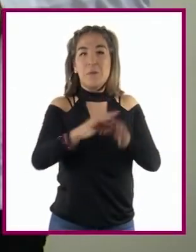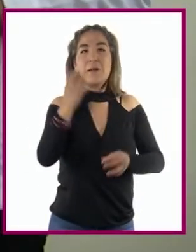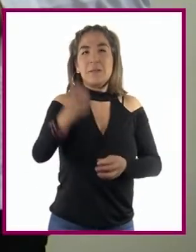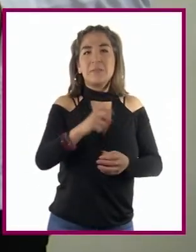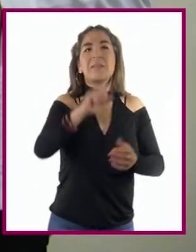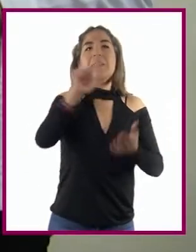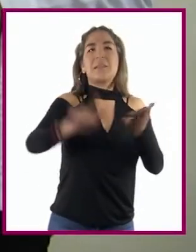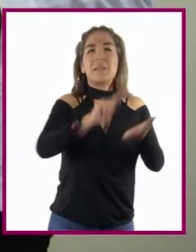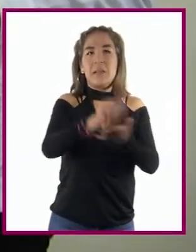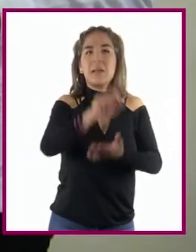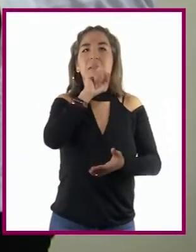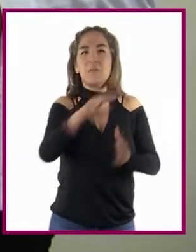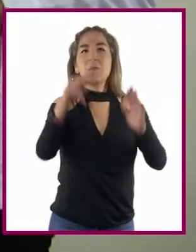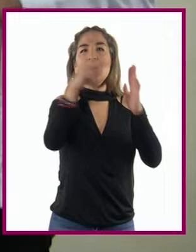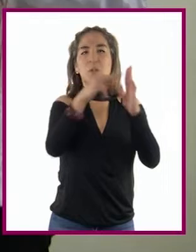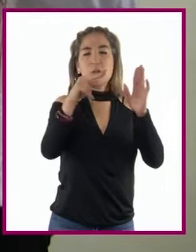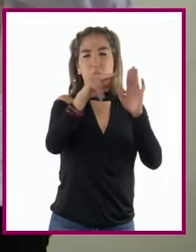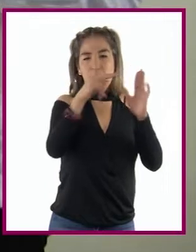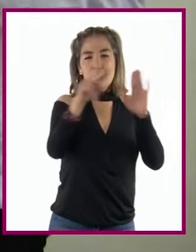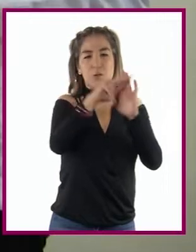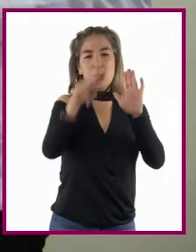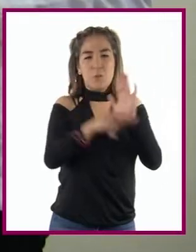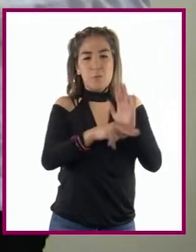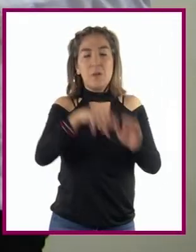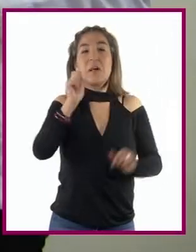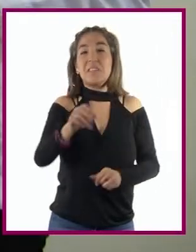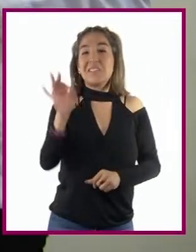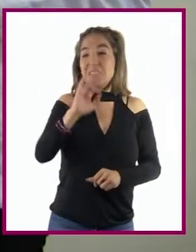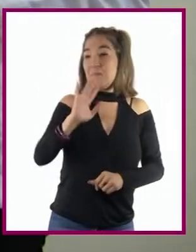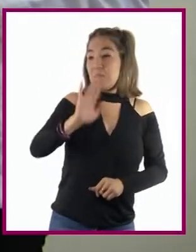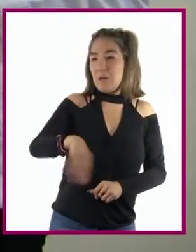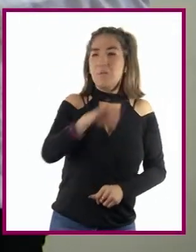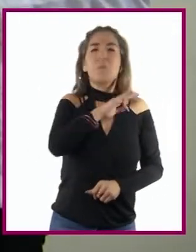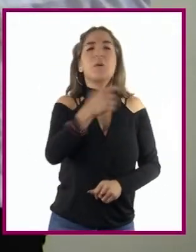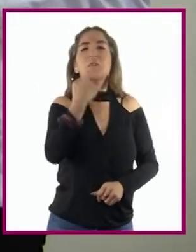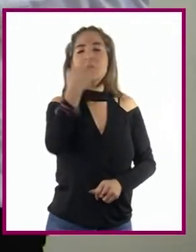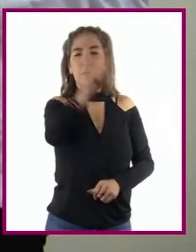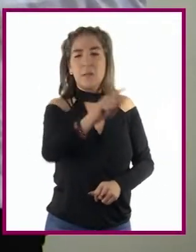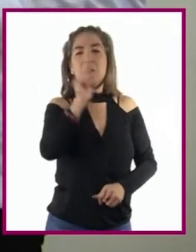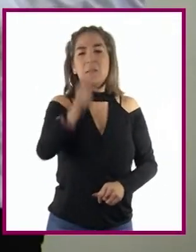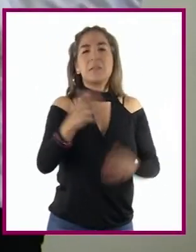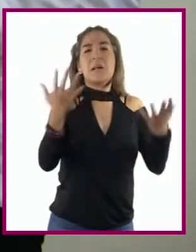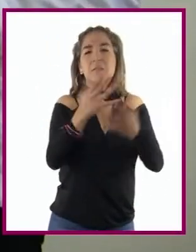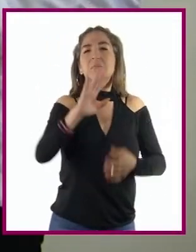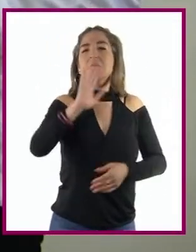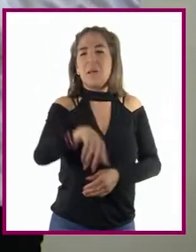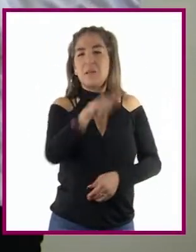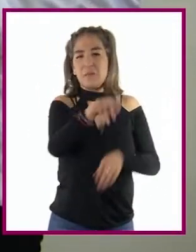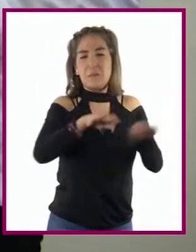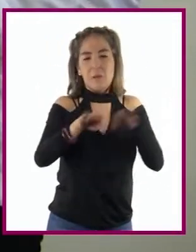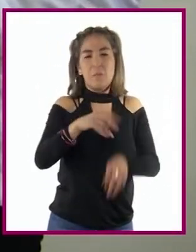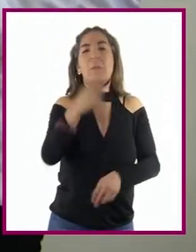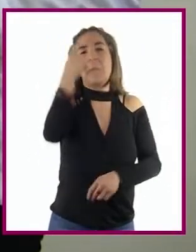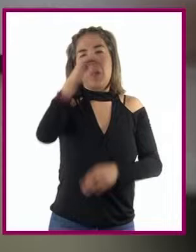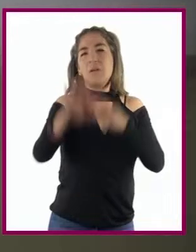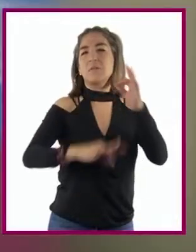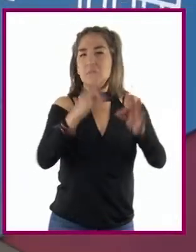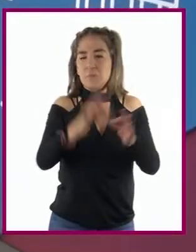normas, o en caso de infringirlas, se denuncien para que respondan por sus actos y asuman sus responsabilidades.